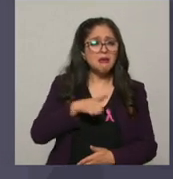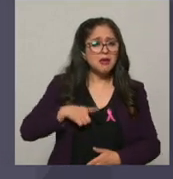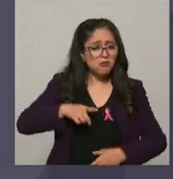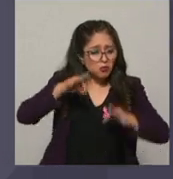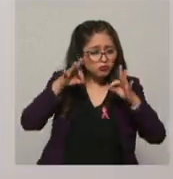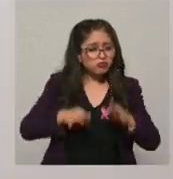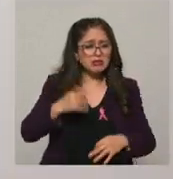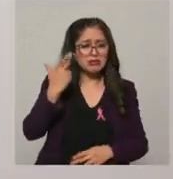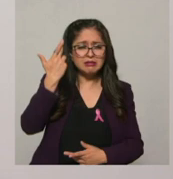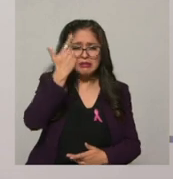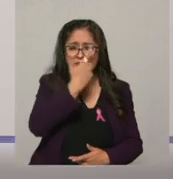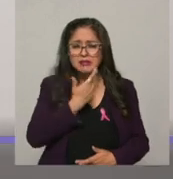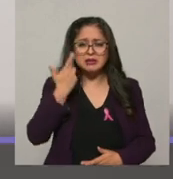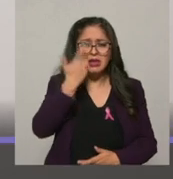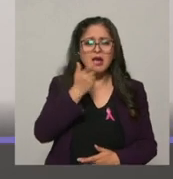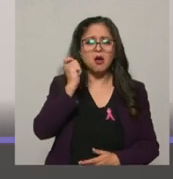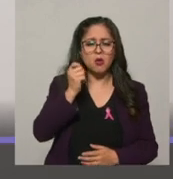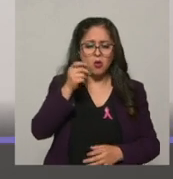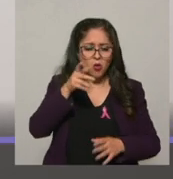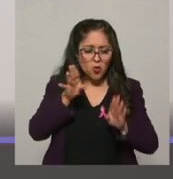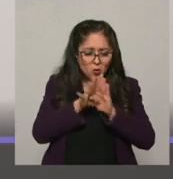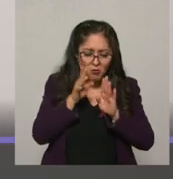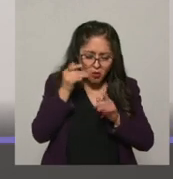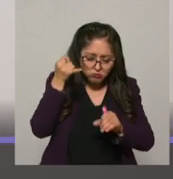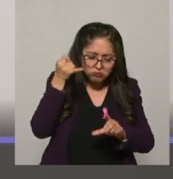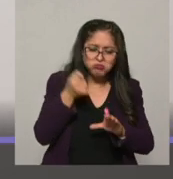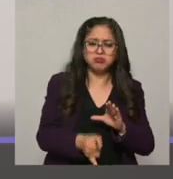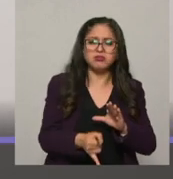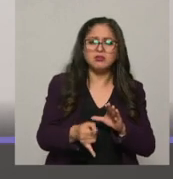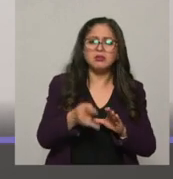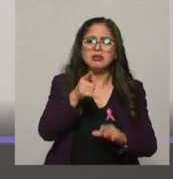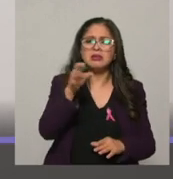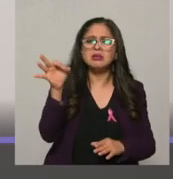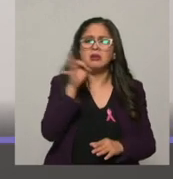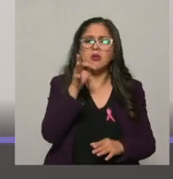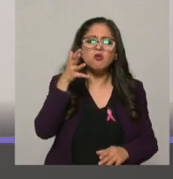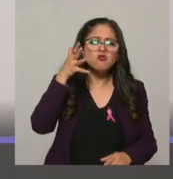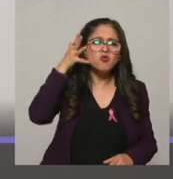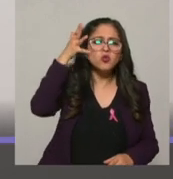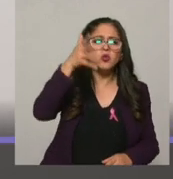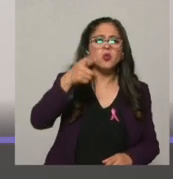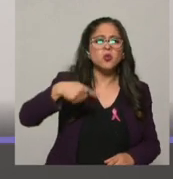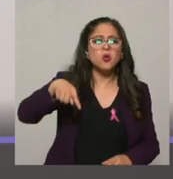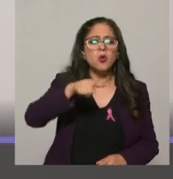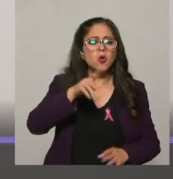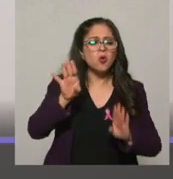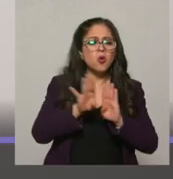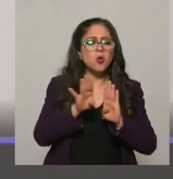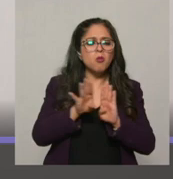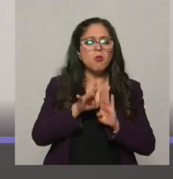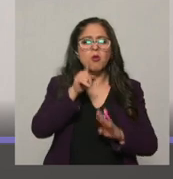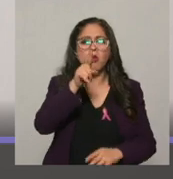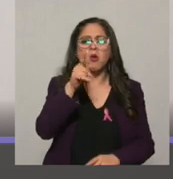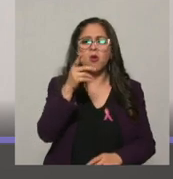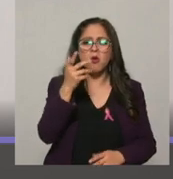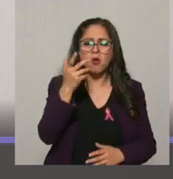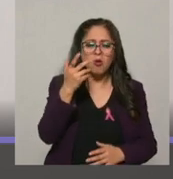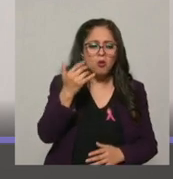revisarla con lupa, porque no vaya a ser que de pronto se confunda este tema